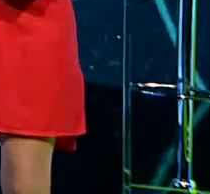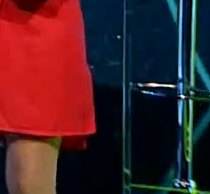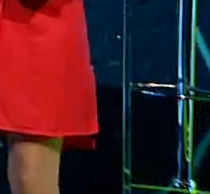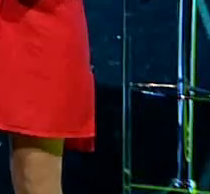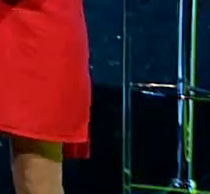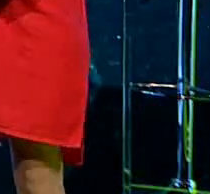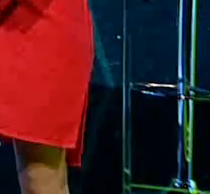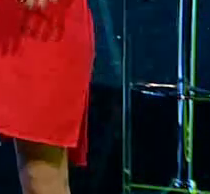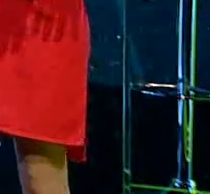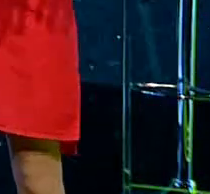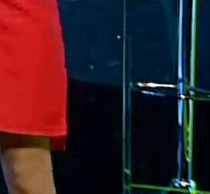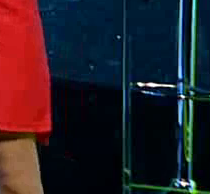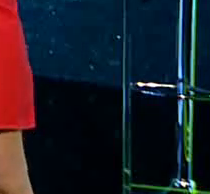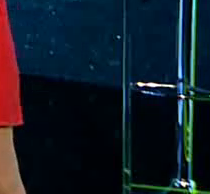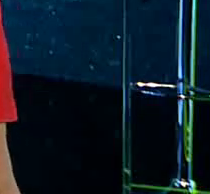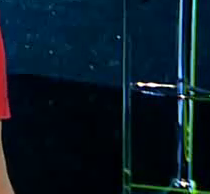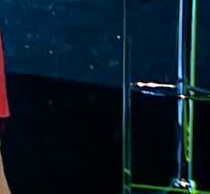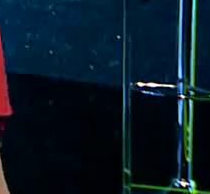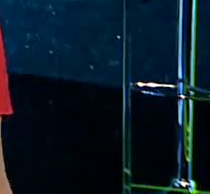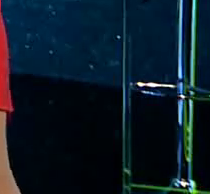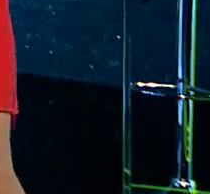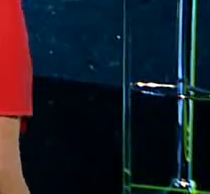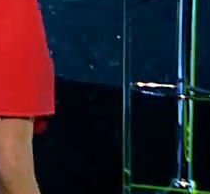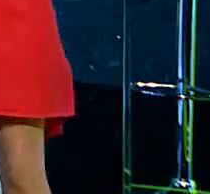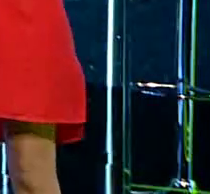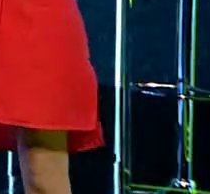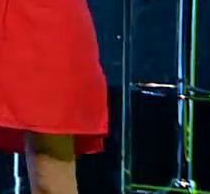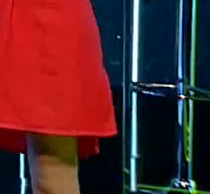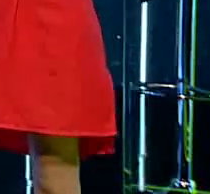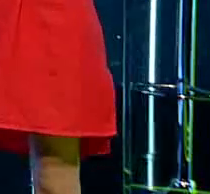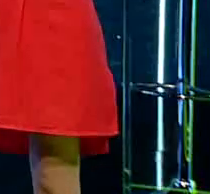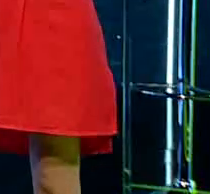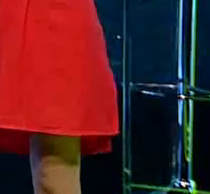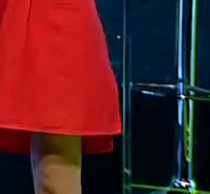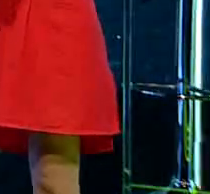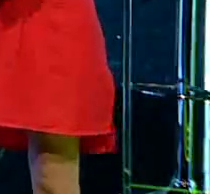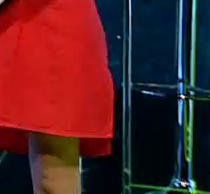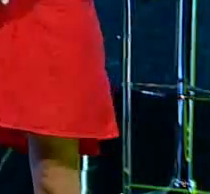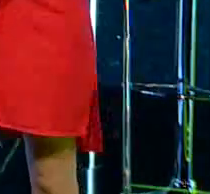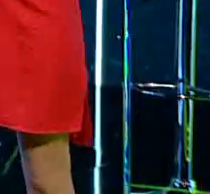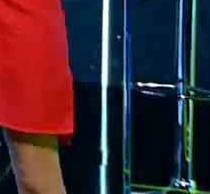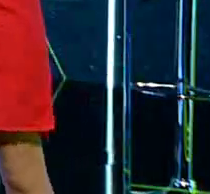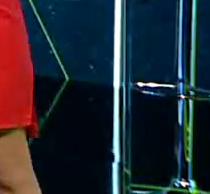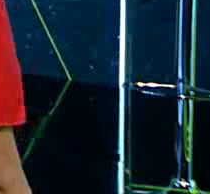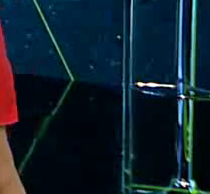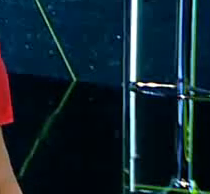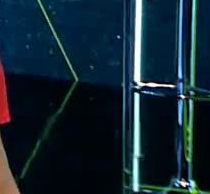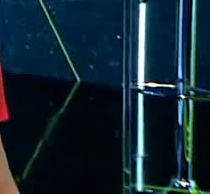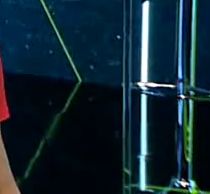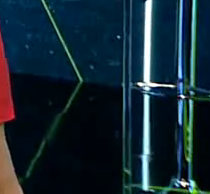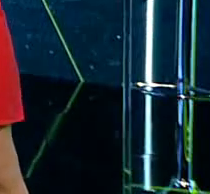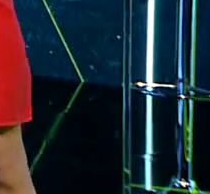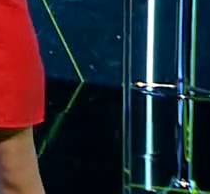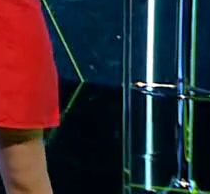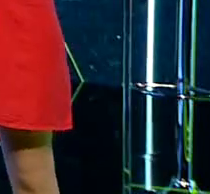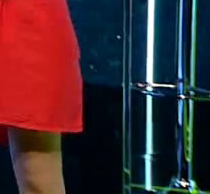medicinal o industrial. Actualmente existen algunas posiciones encontradas en torno al control y al acceso de la marihuana